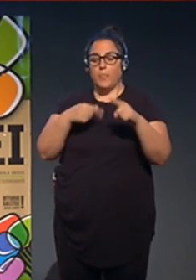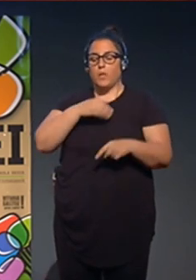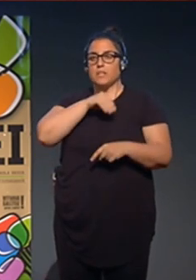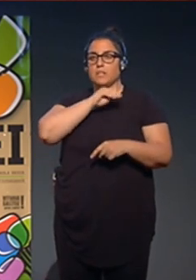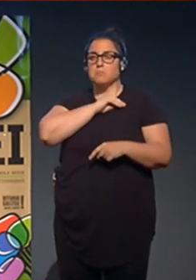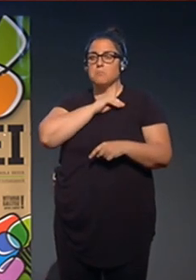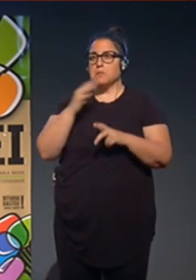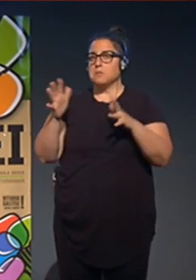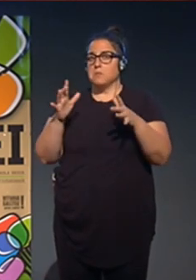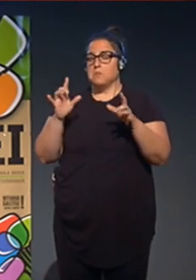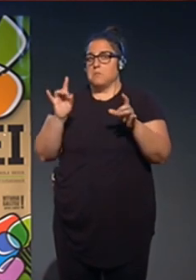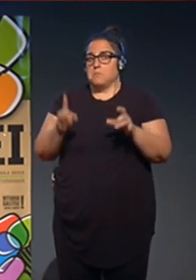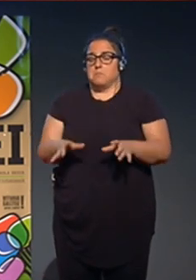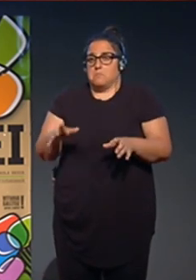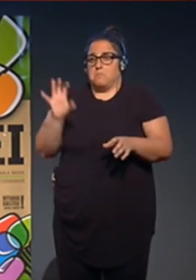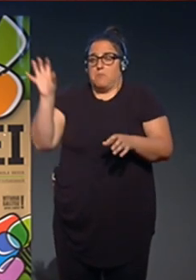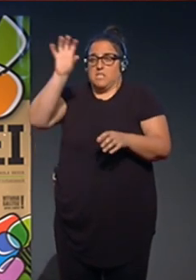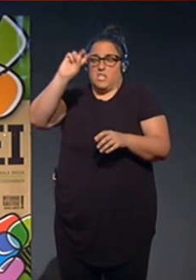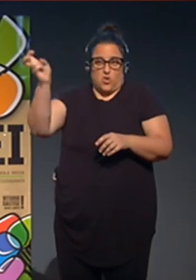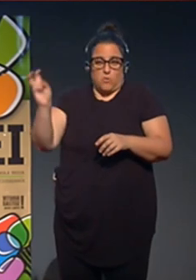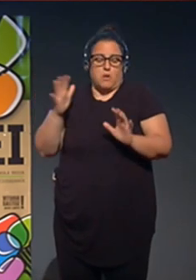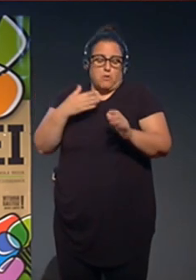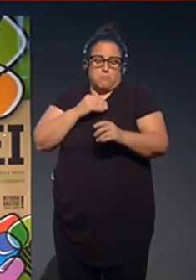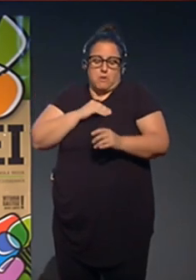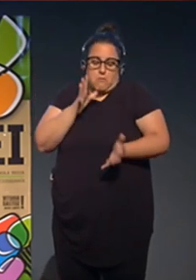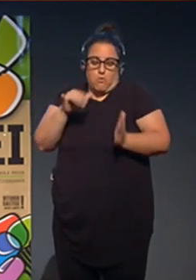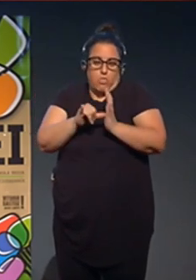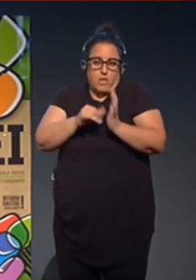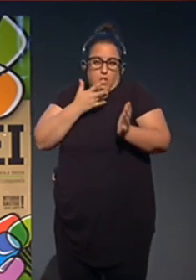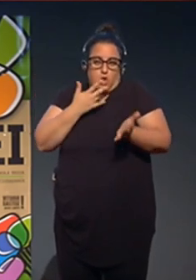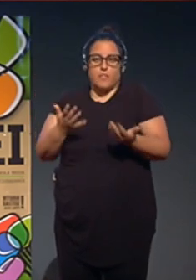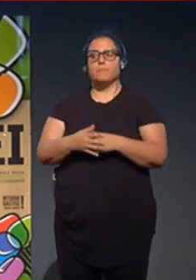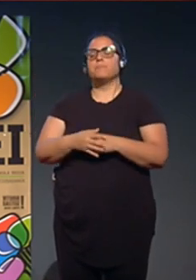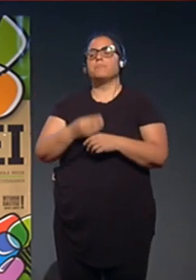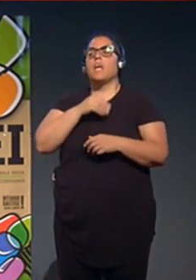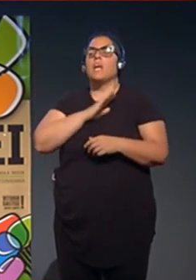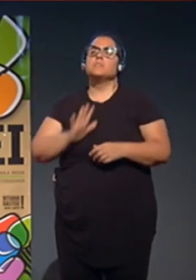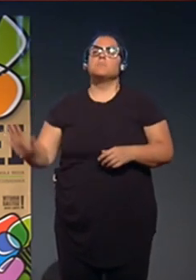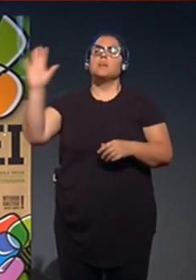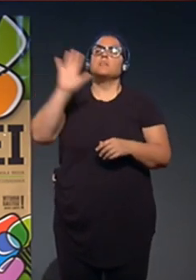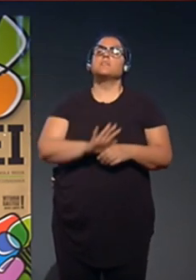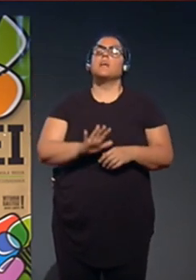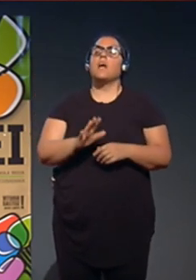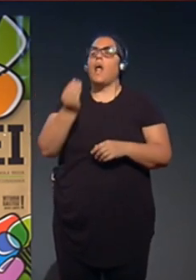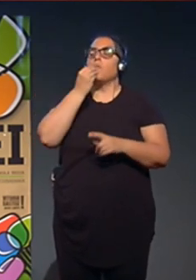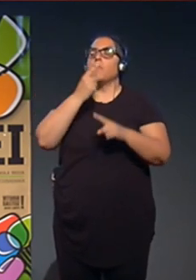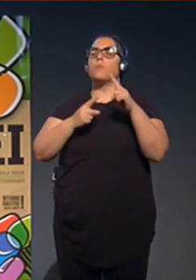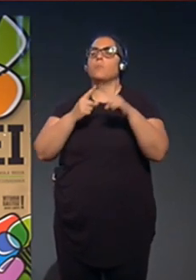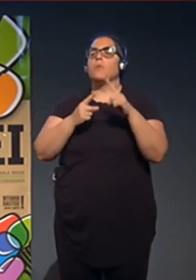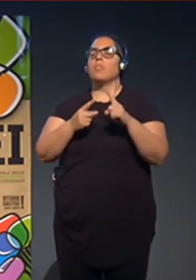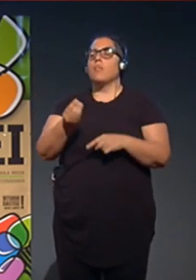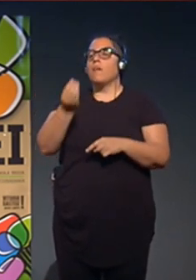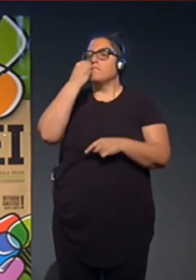igual en los otros países pongo España porque está más cercano en el estado español el alimento medio que llega a nuestras